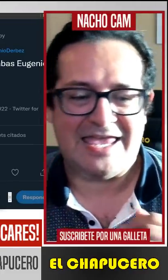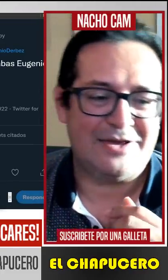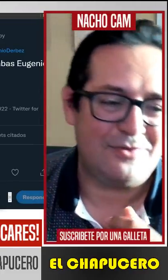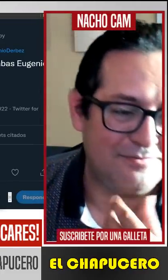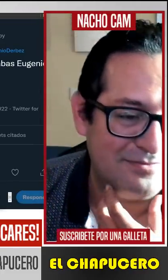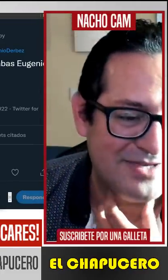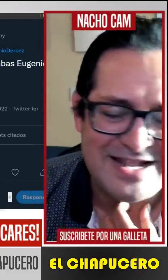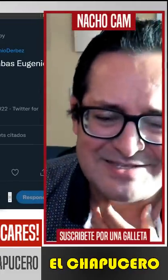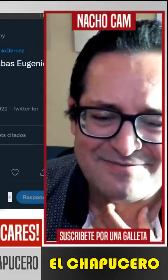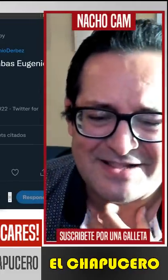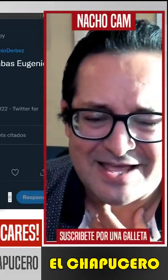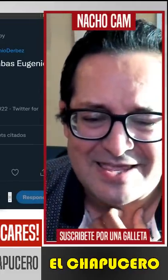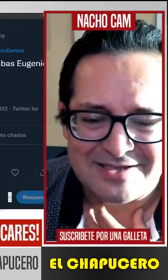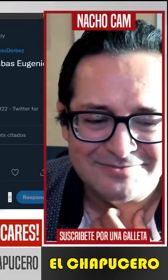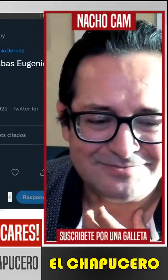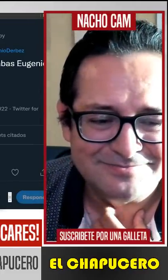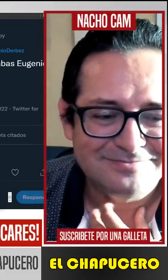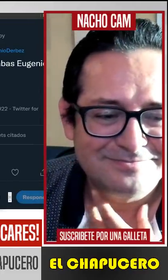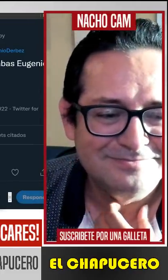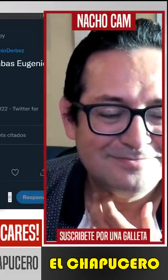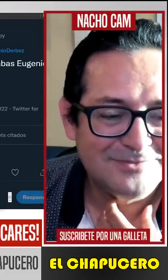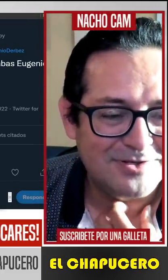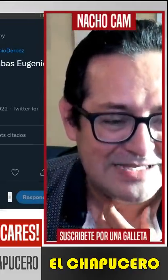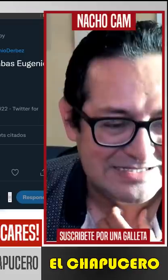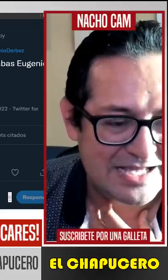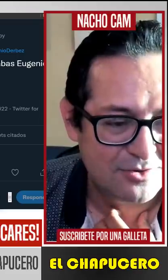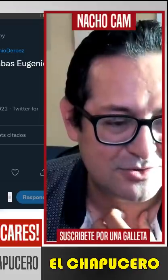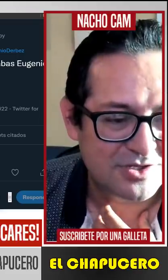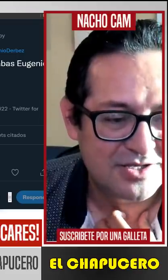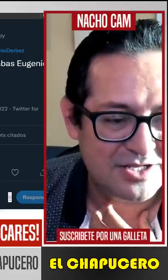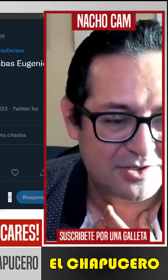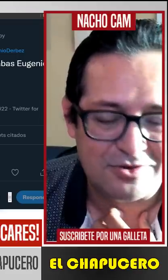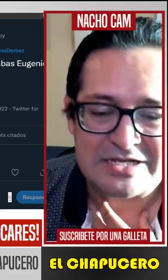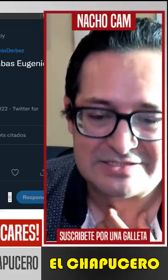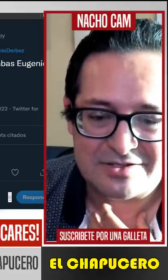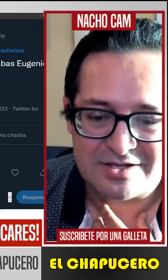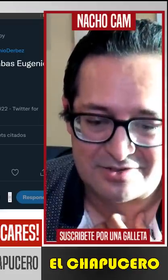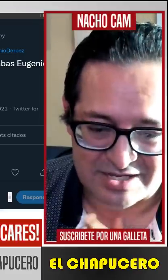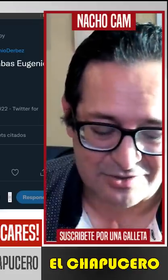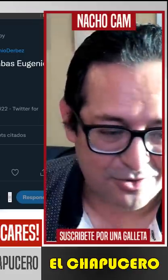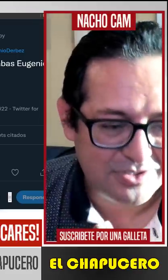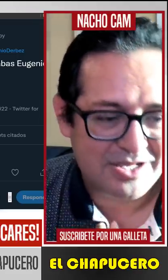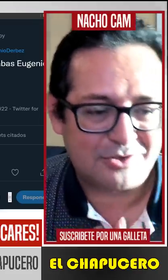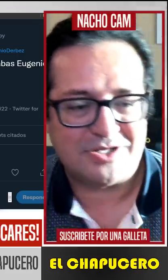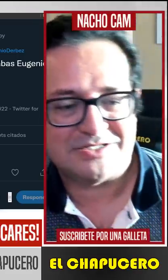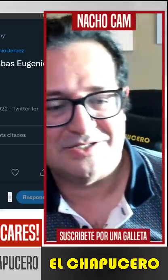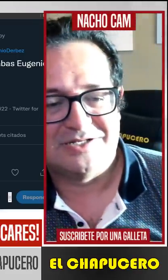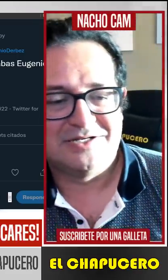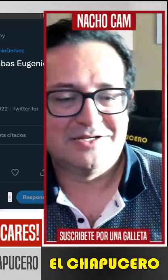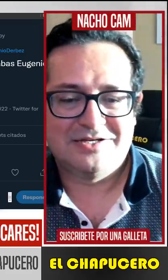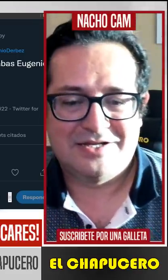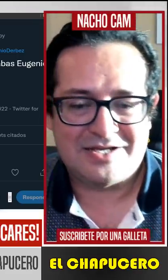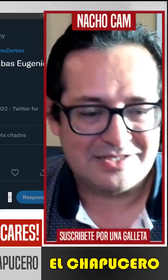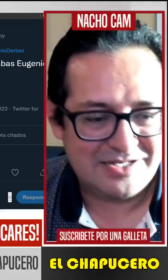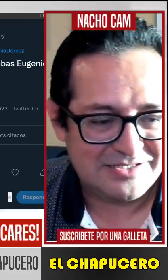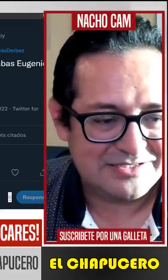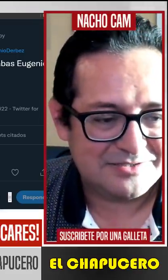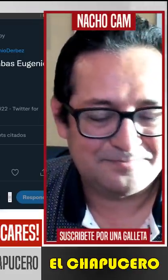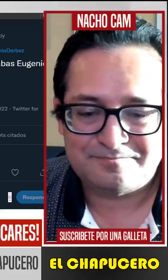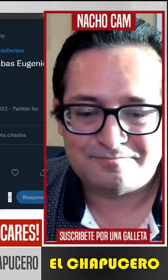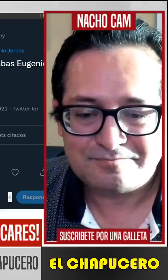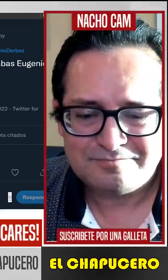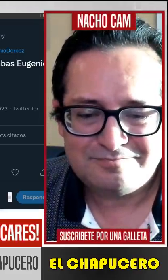hay quien hace falta allí no ahí están los directores los actores actores actrices